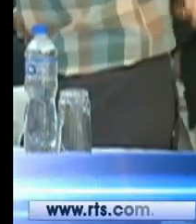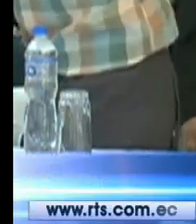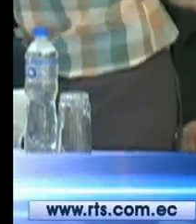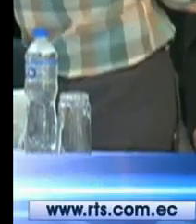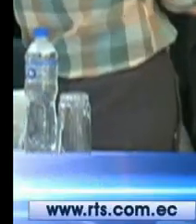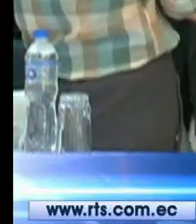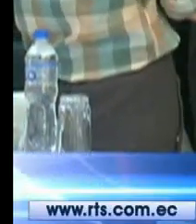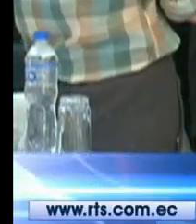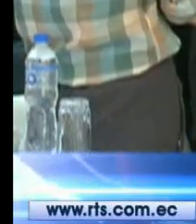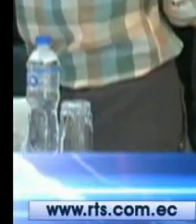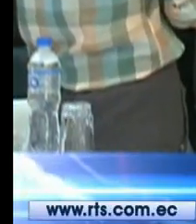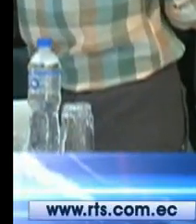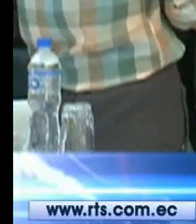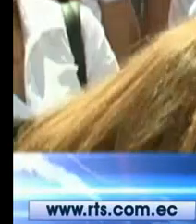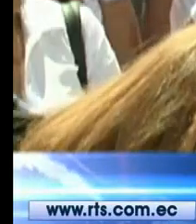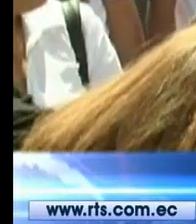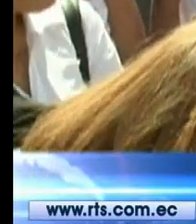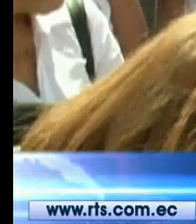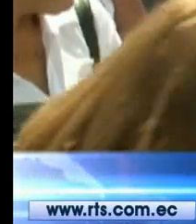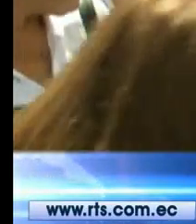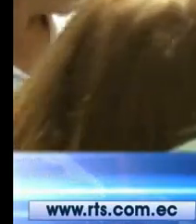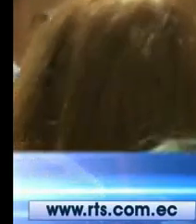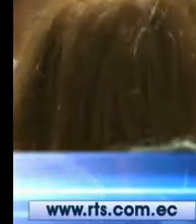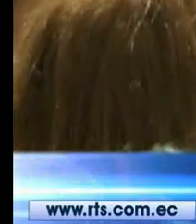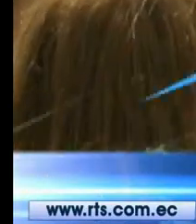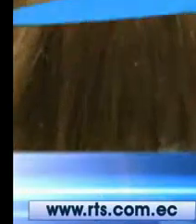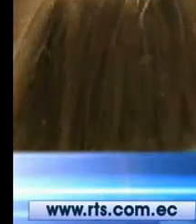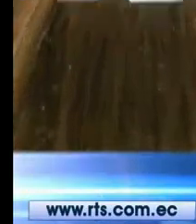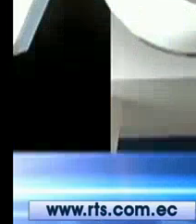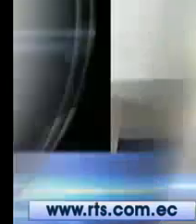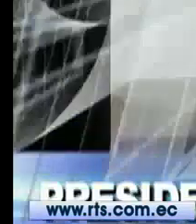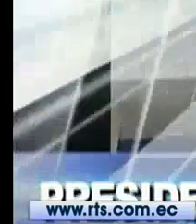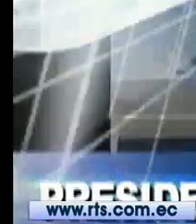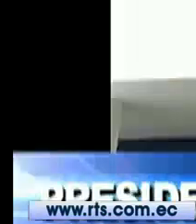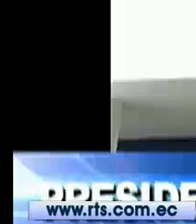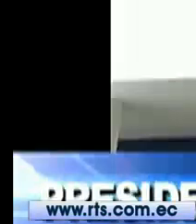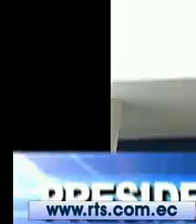padres ni a la fiscalía.